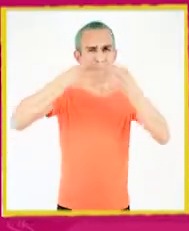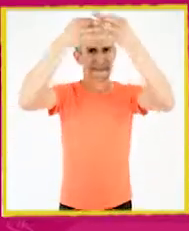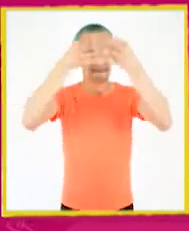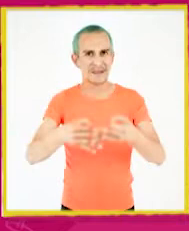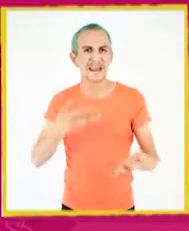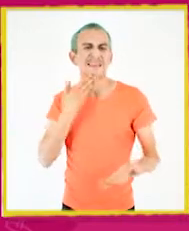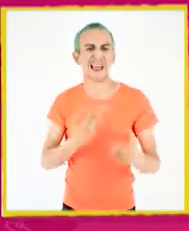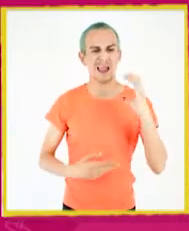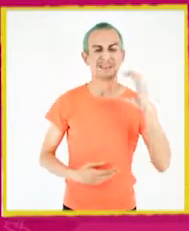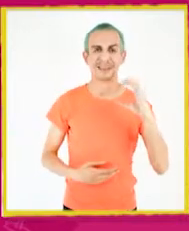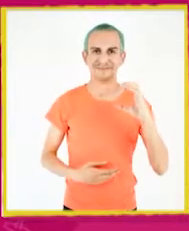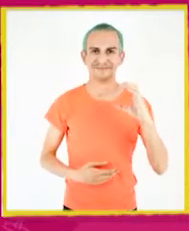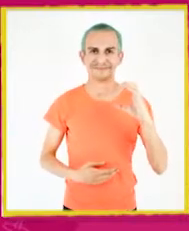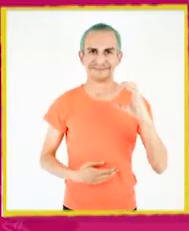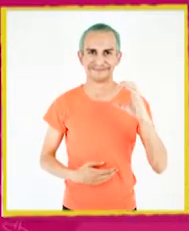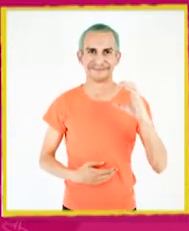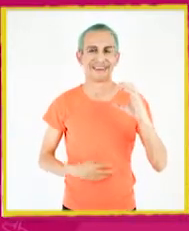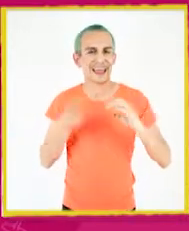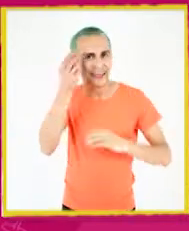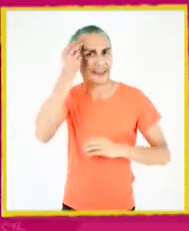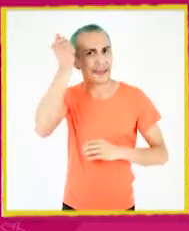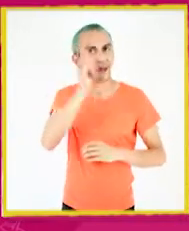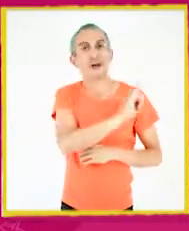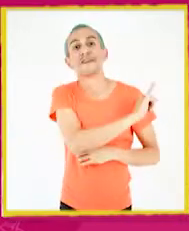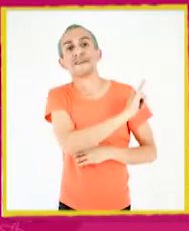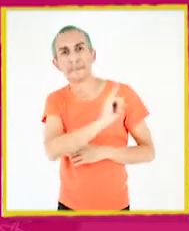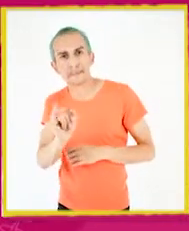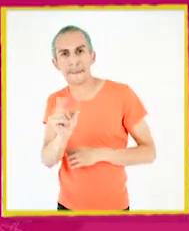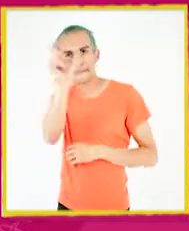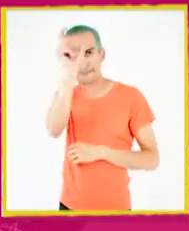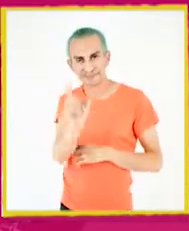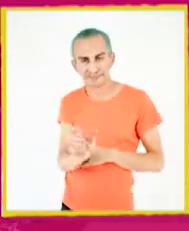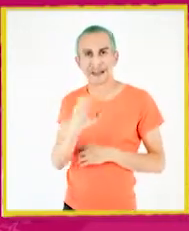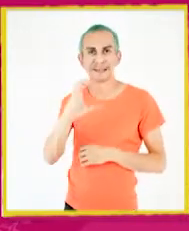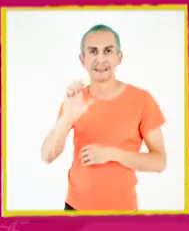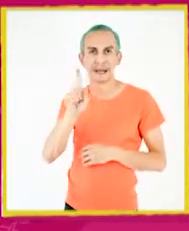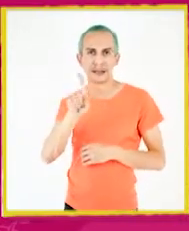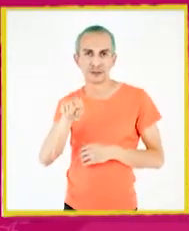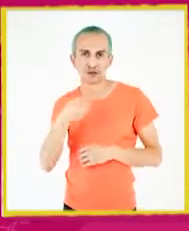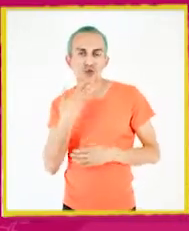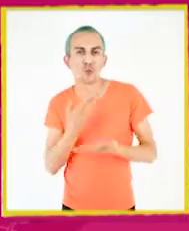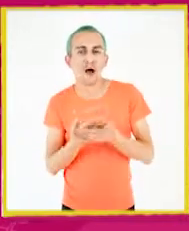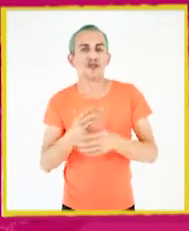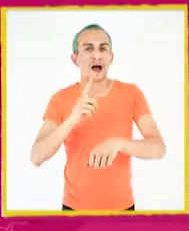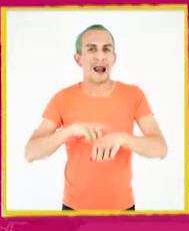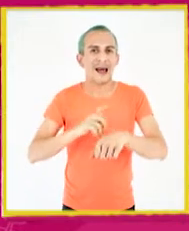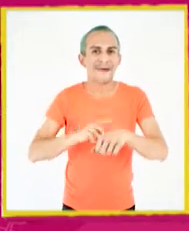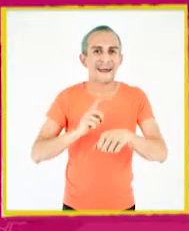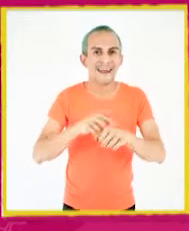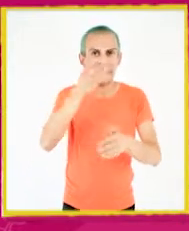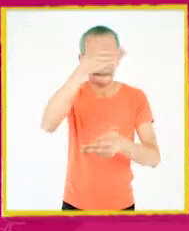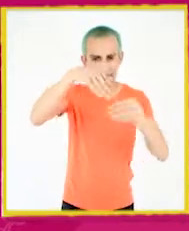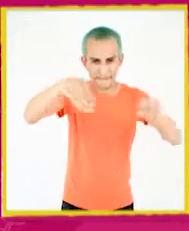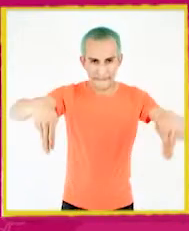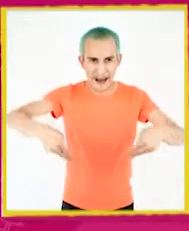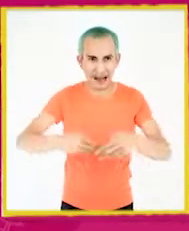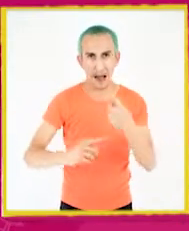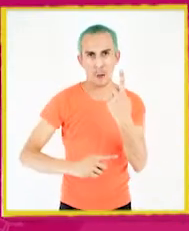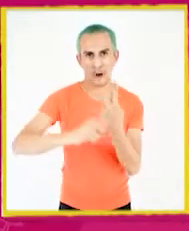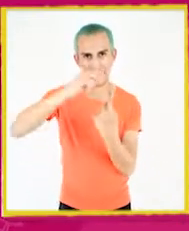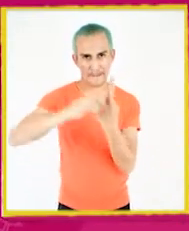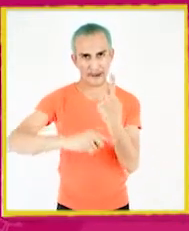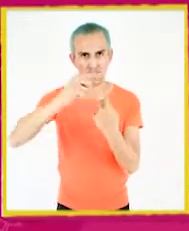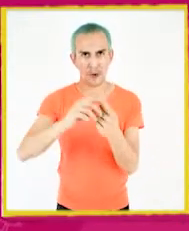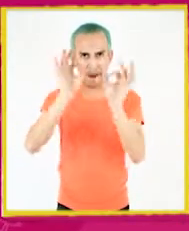mayor precisión que la centígrada, ideada posteriormente por Anders Celsius a la hora de delimitar